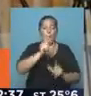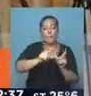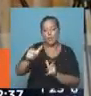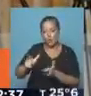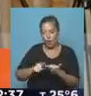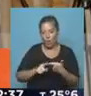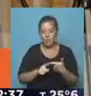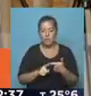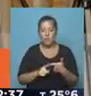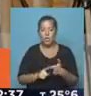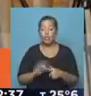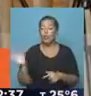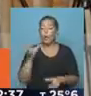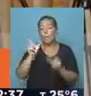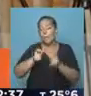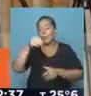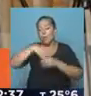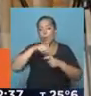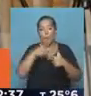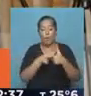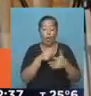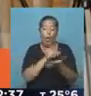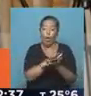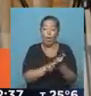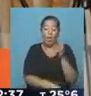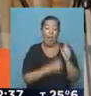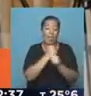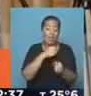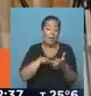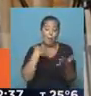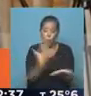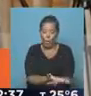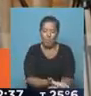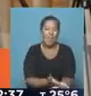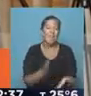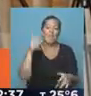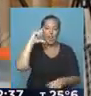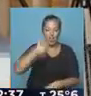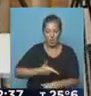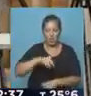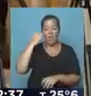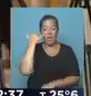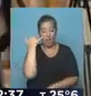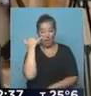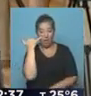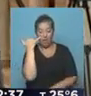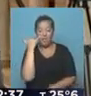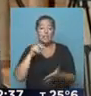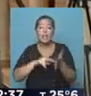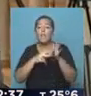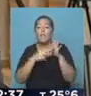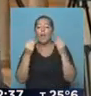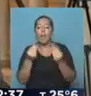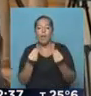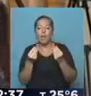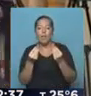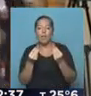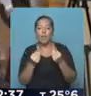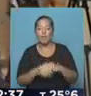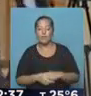este todo aquel que est vdo en política es corrupto hasta que muestre lo contrario este y va a significar un